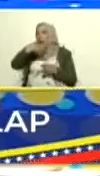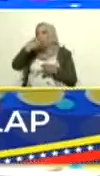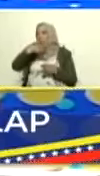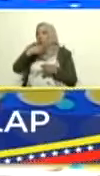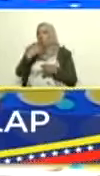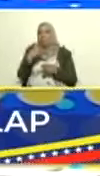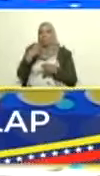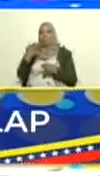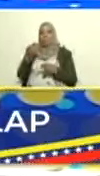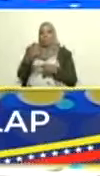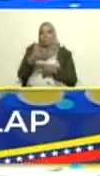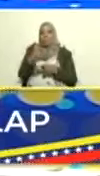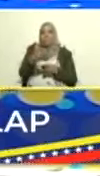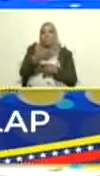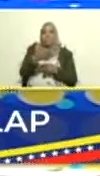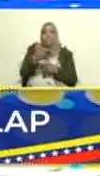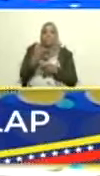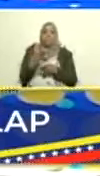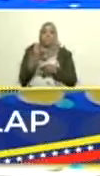sardina,